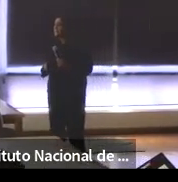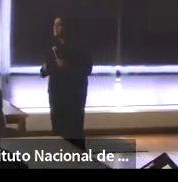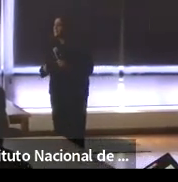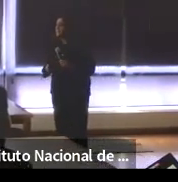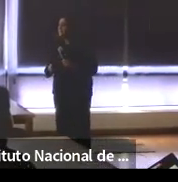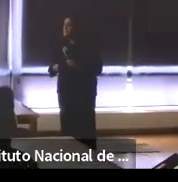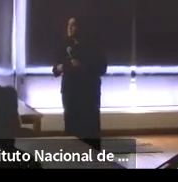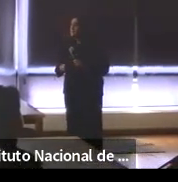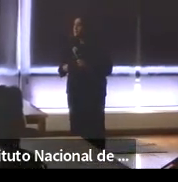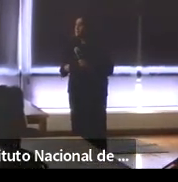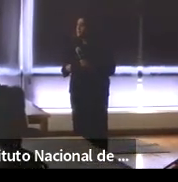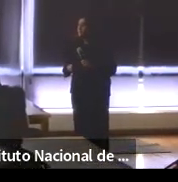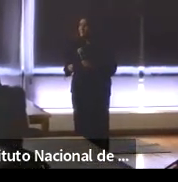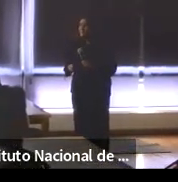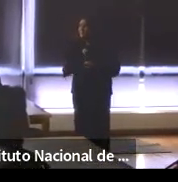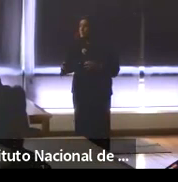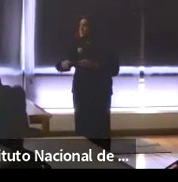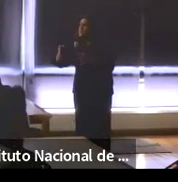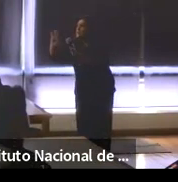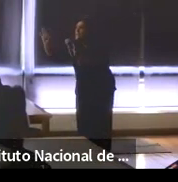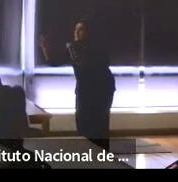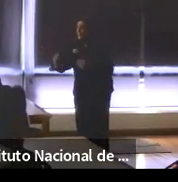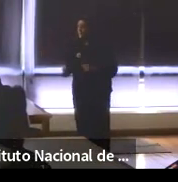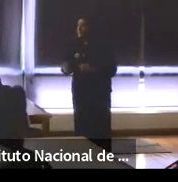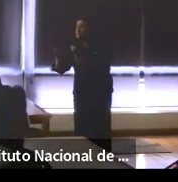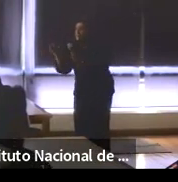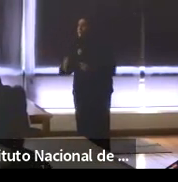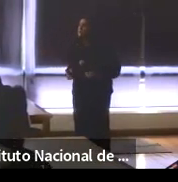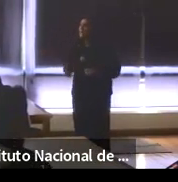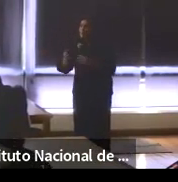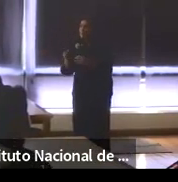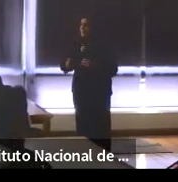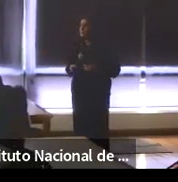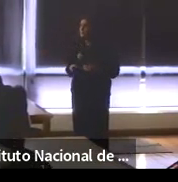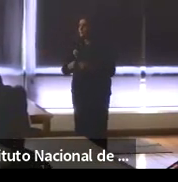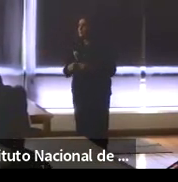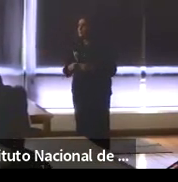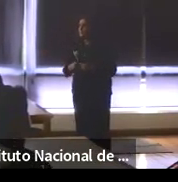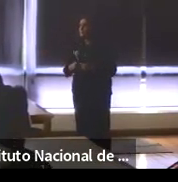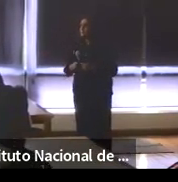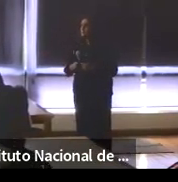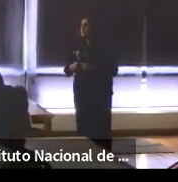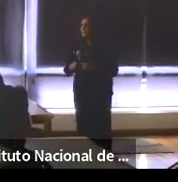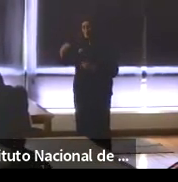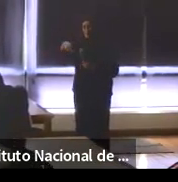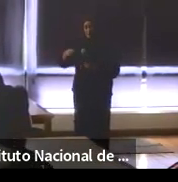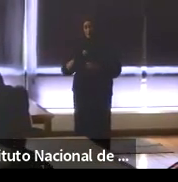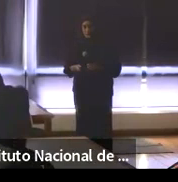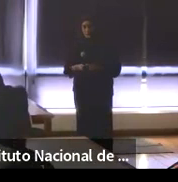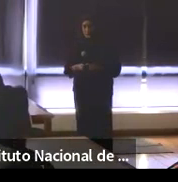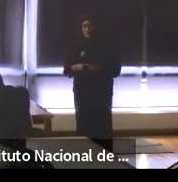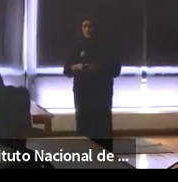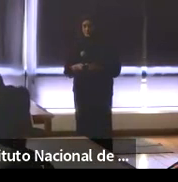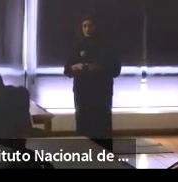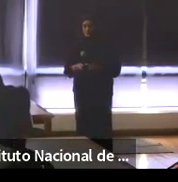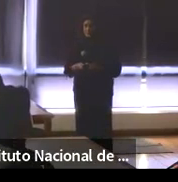negociación si esa persona no tiene que ver y no sabe negociar no la mandes por favor te va a meter en